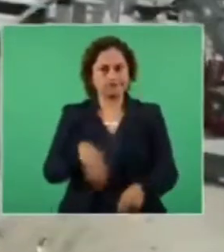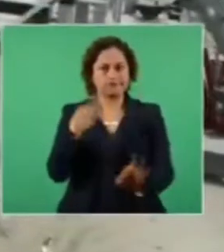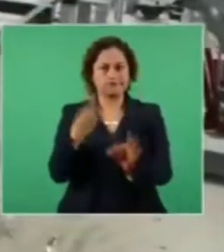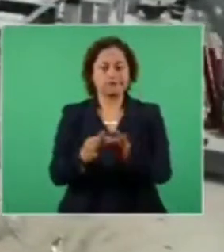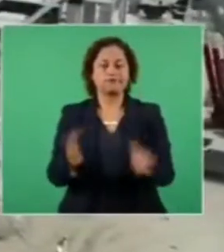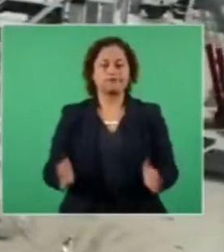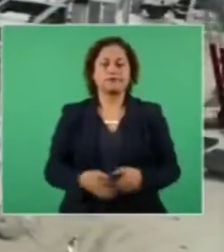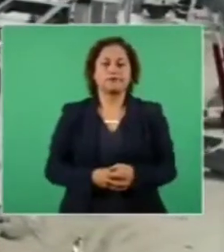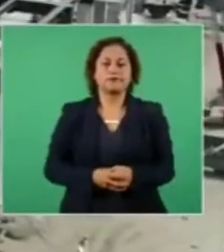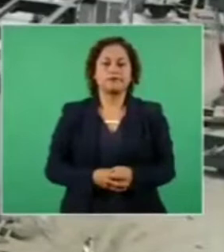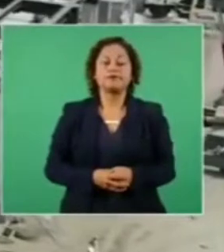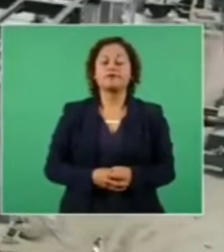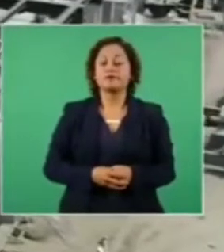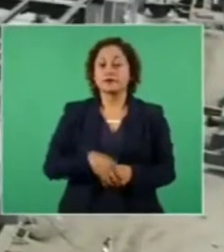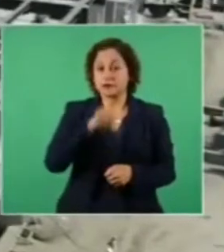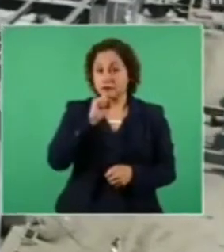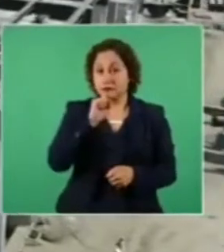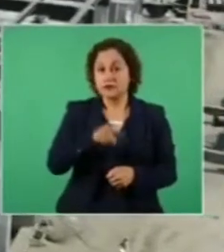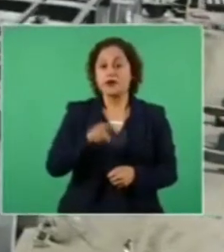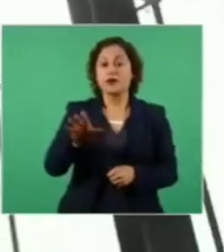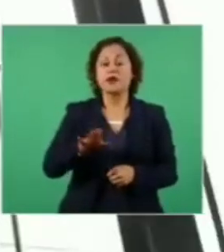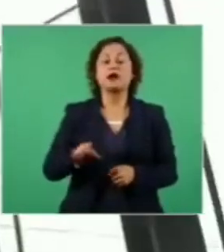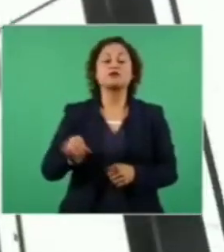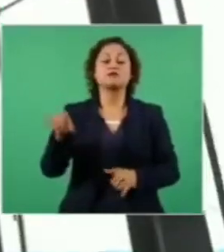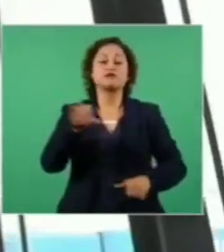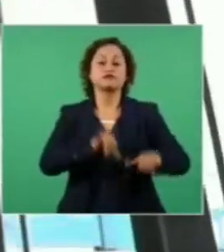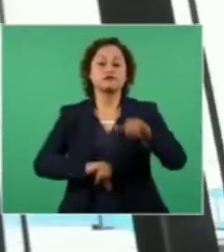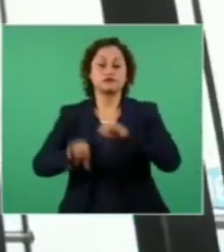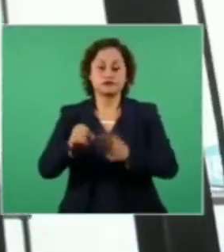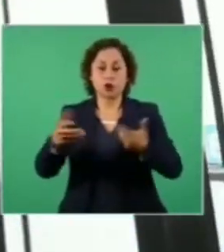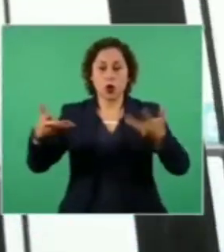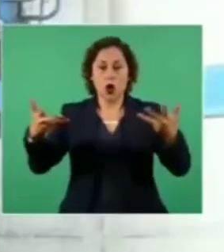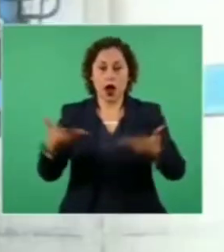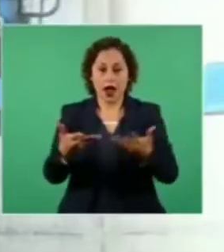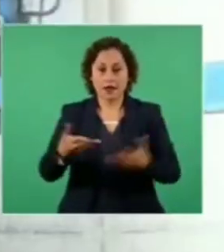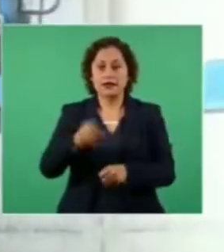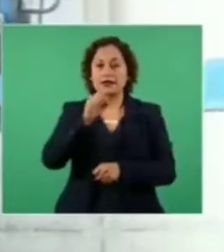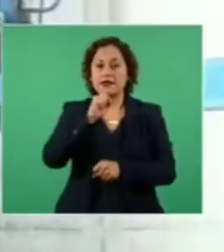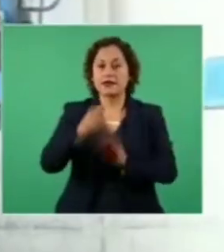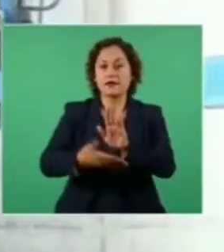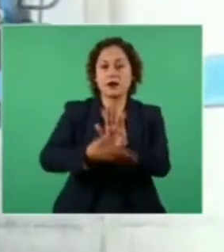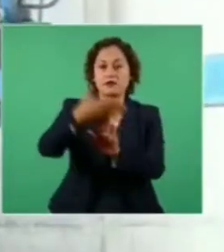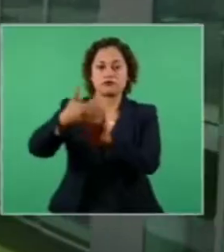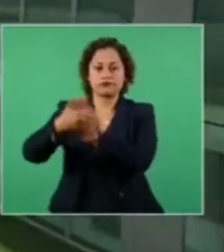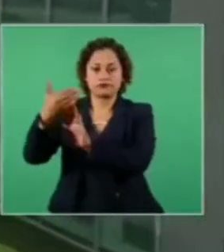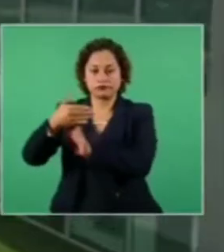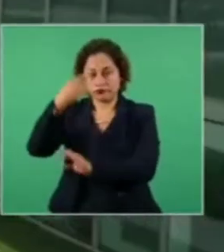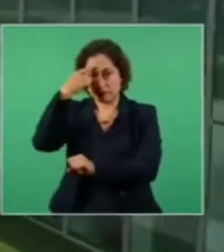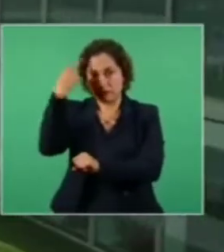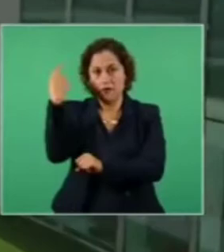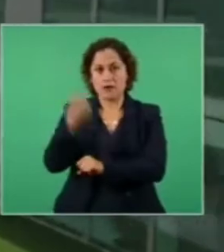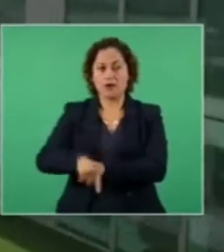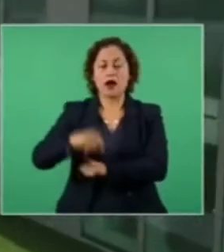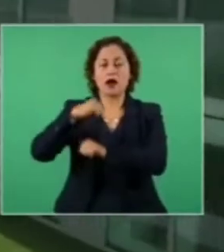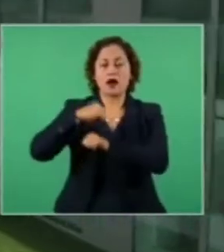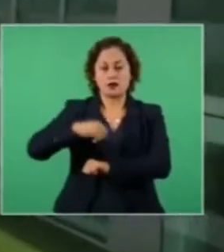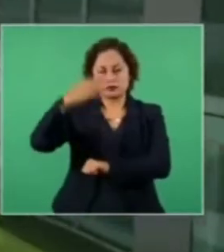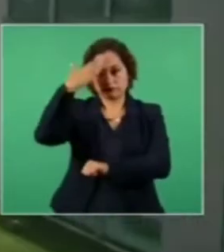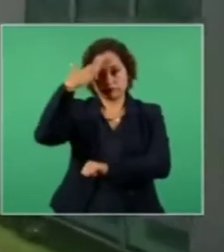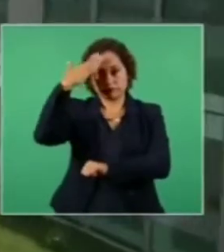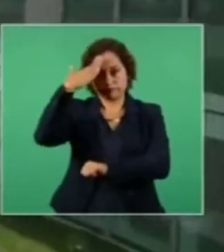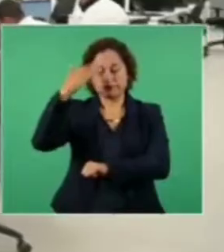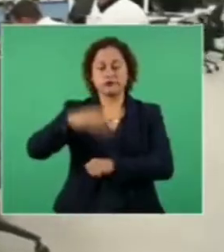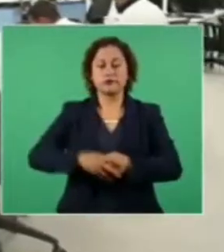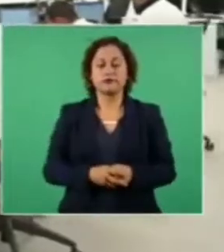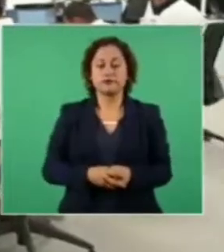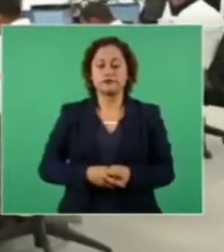Se desarrollan los trabajos de obra civil en el laboratorio y se trabaja en la fachada del cuarto de control central. En el edificio de mantenimiento satelital ya